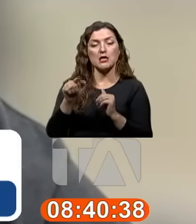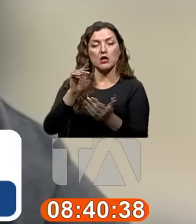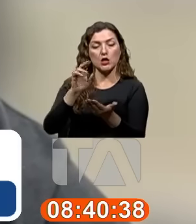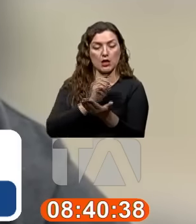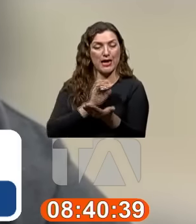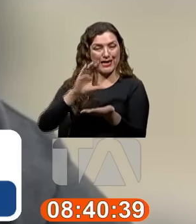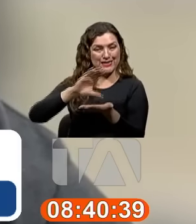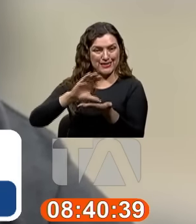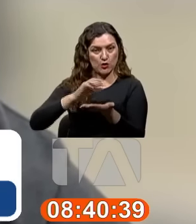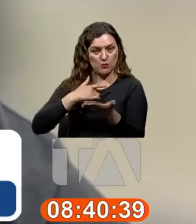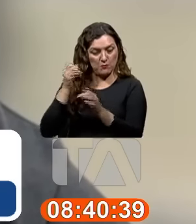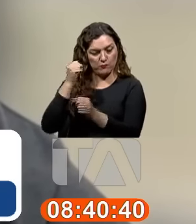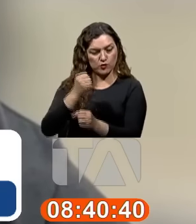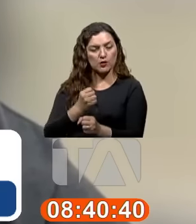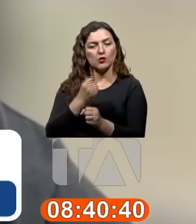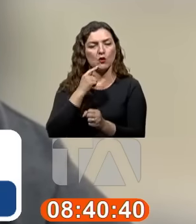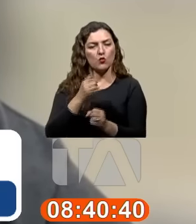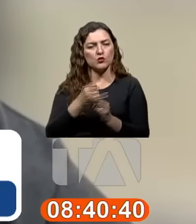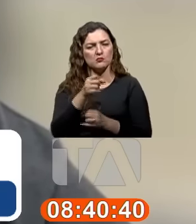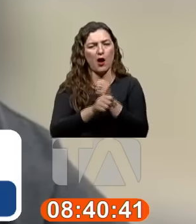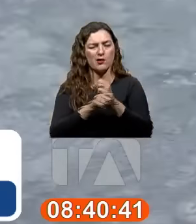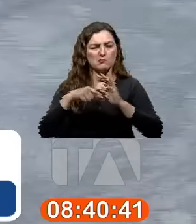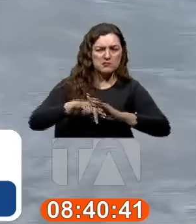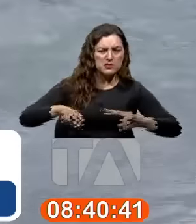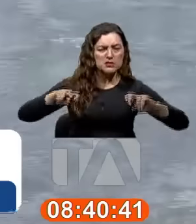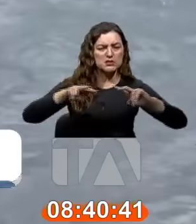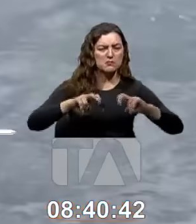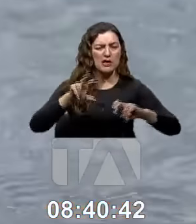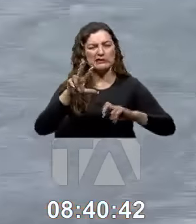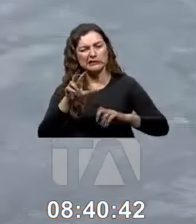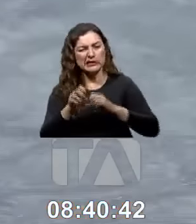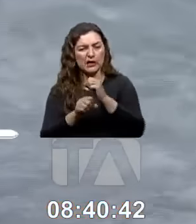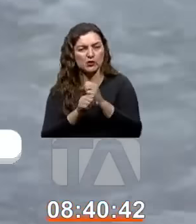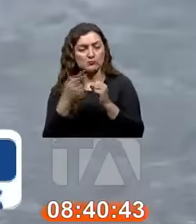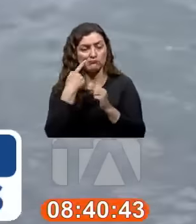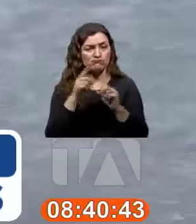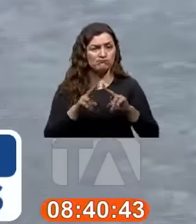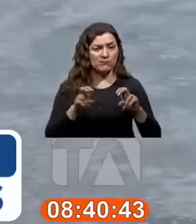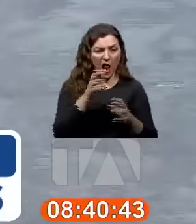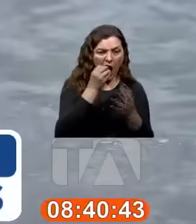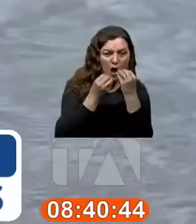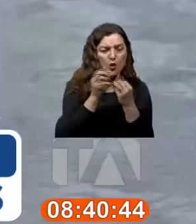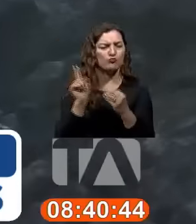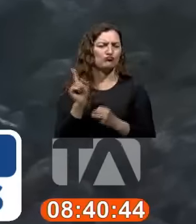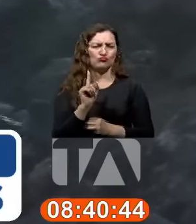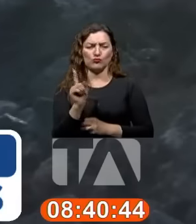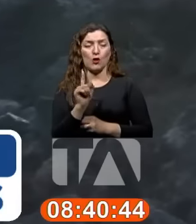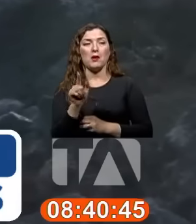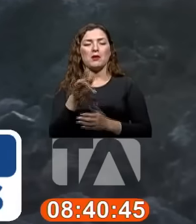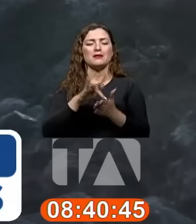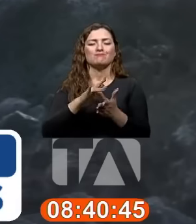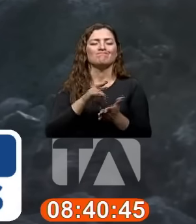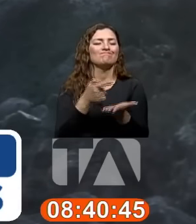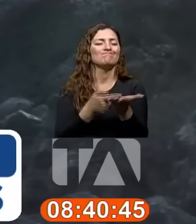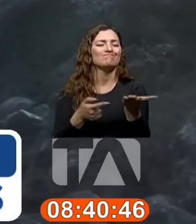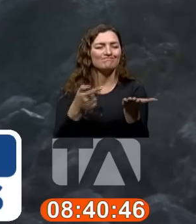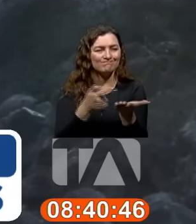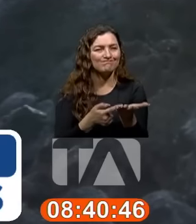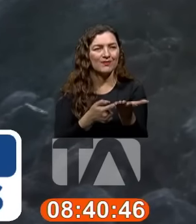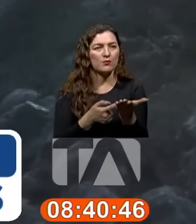población aparentemente presenta cierta estabilidad. Aunque no hay depredadores naturales, algunos factores que los ponen en riesgo son